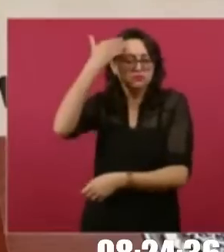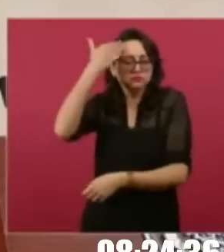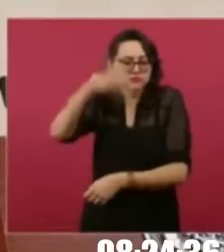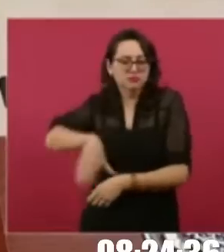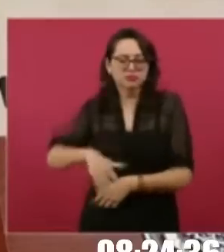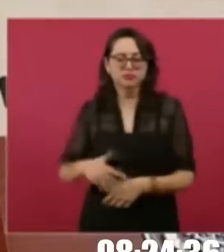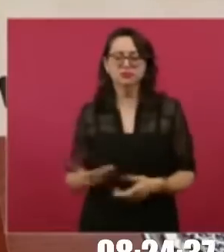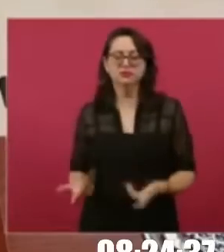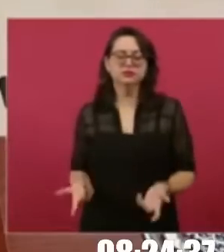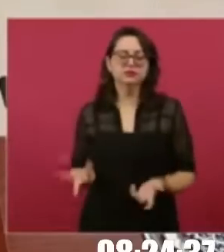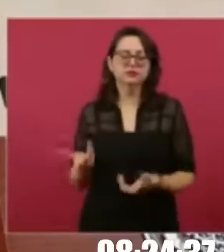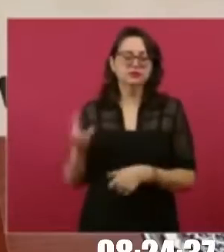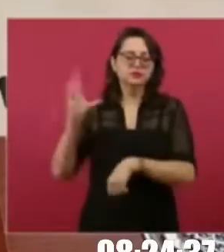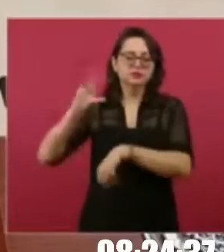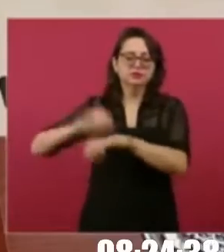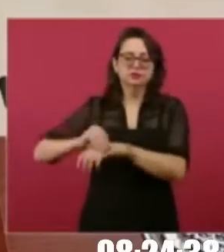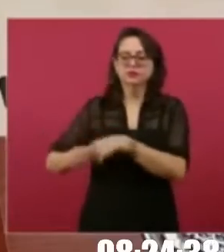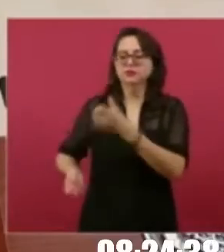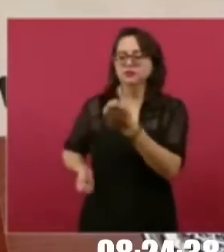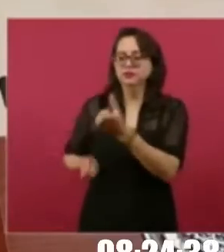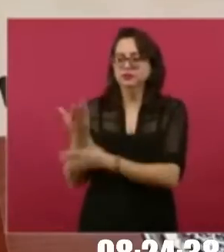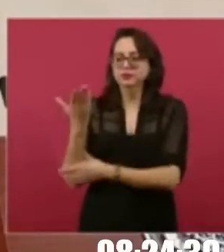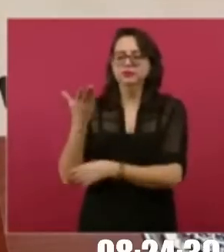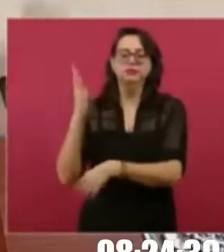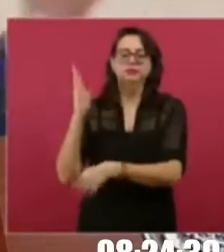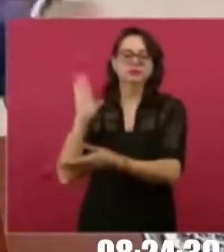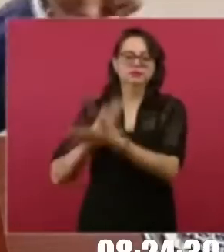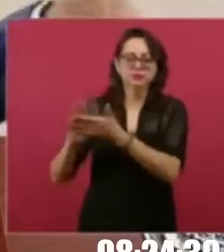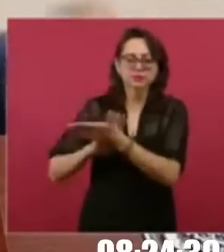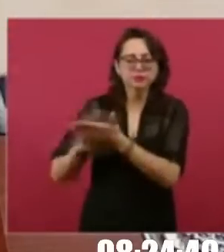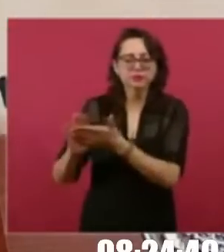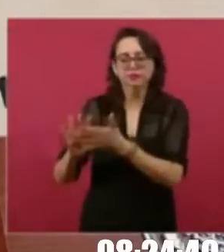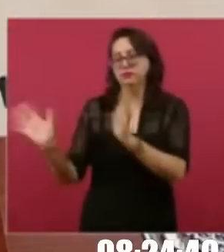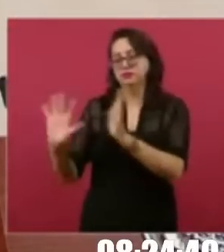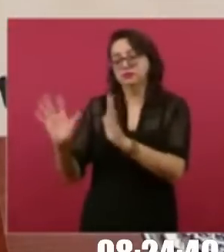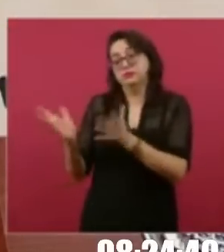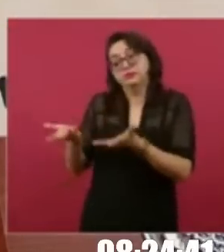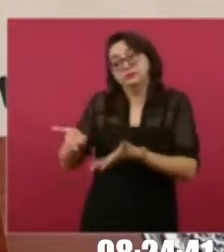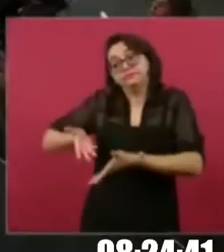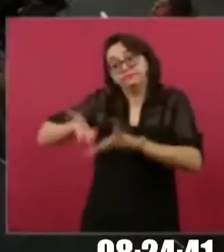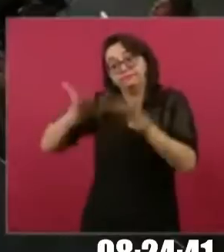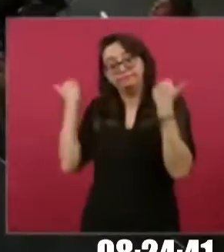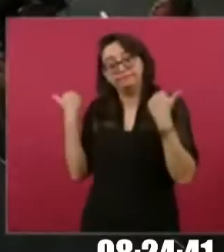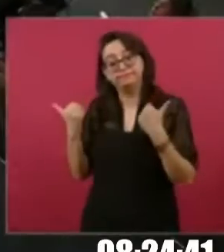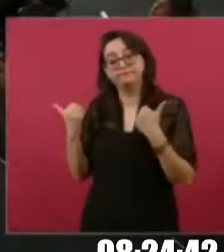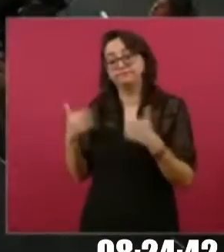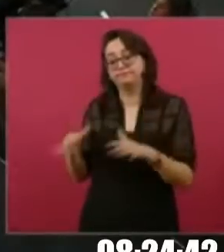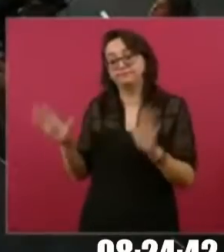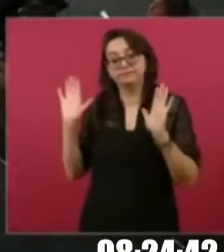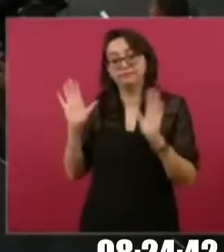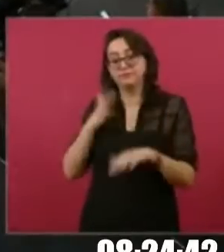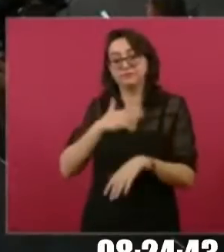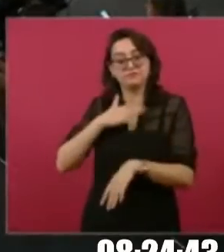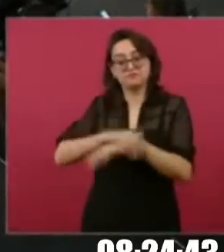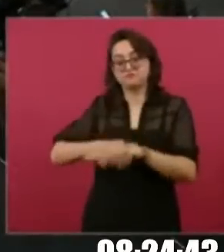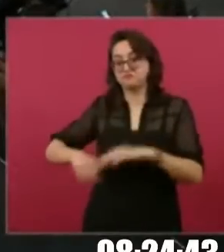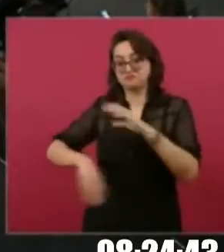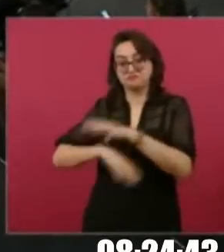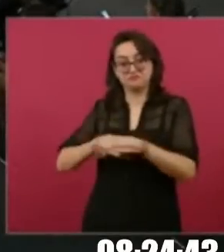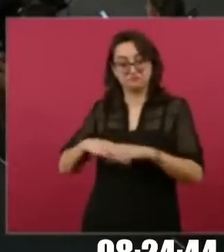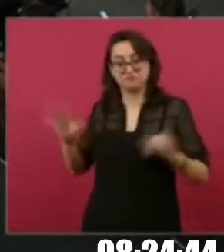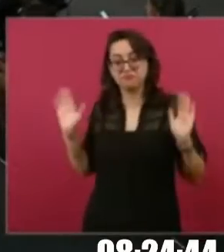los exoneran pero ya nosotros cumplimos no somos Cómplices